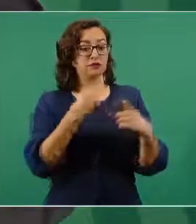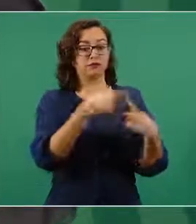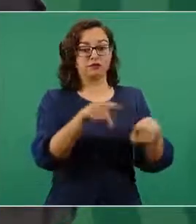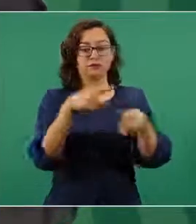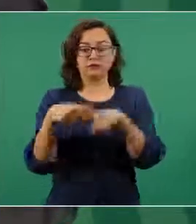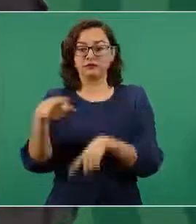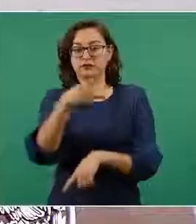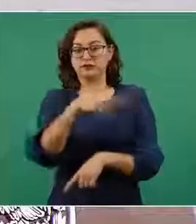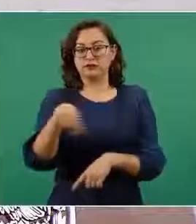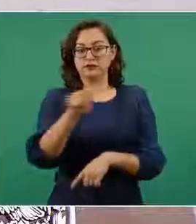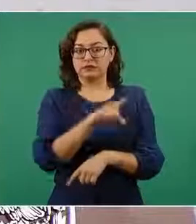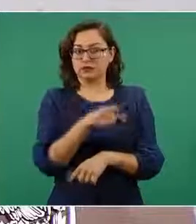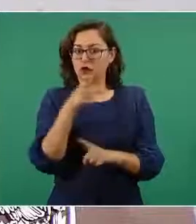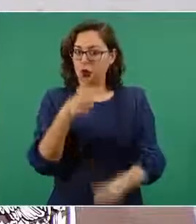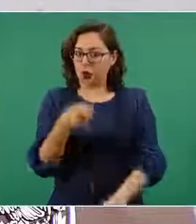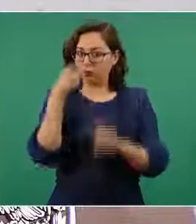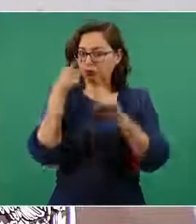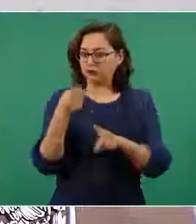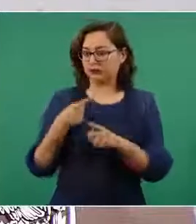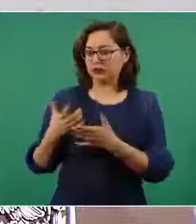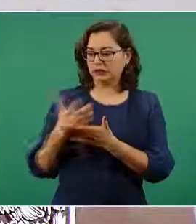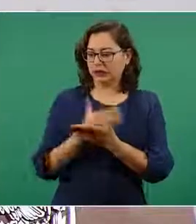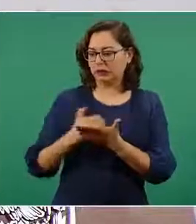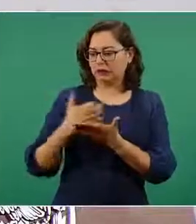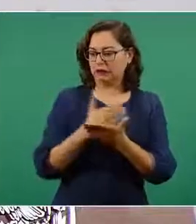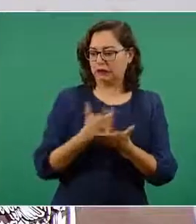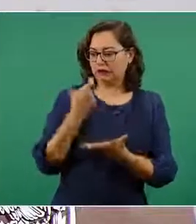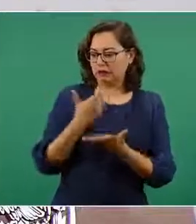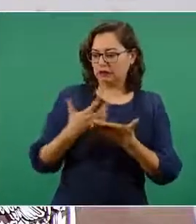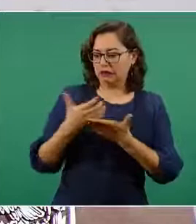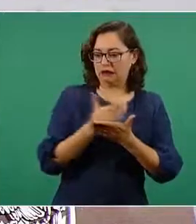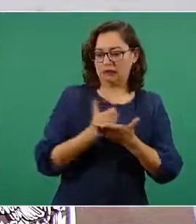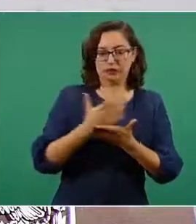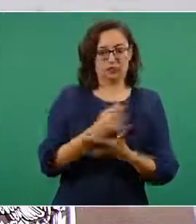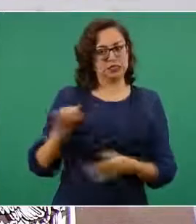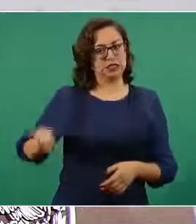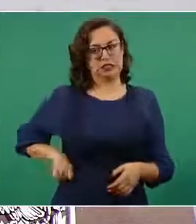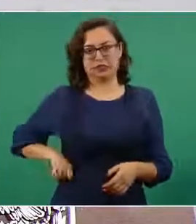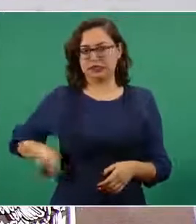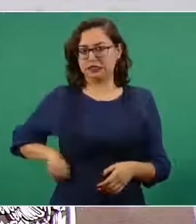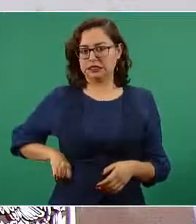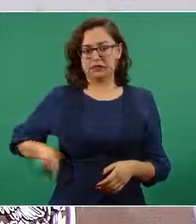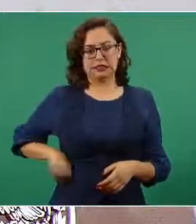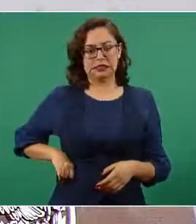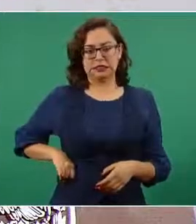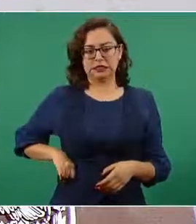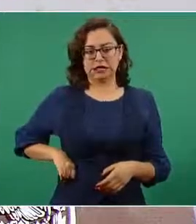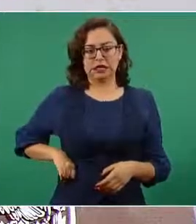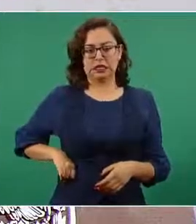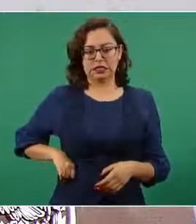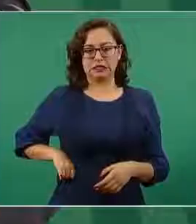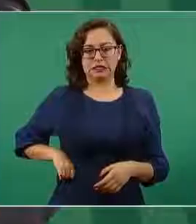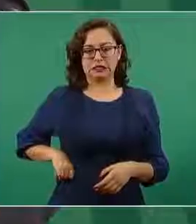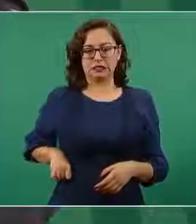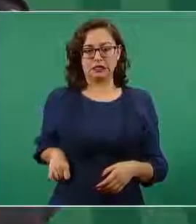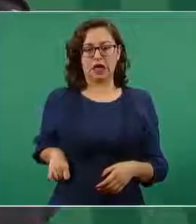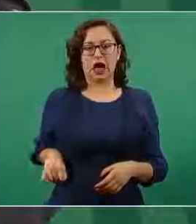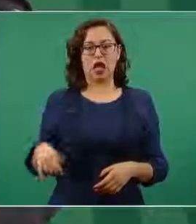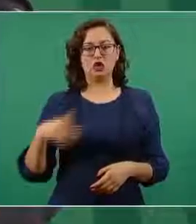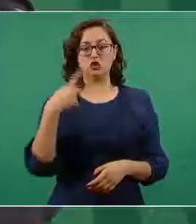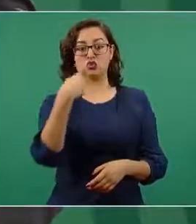pues tienen otro tipo de intereses y otra